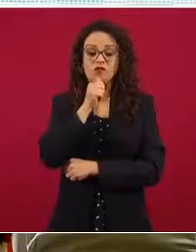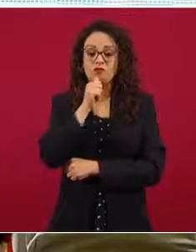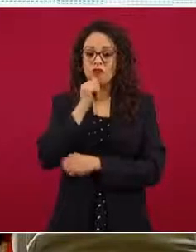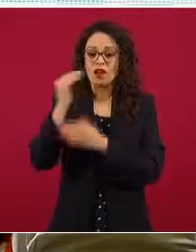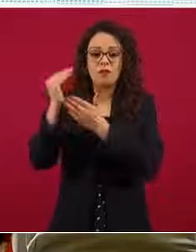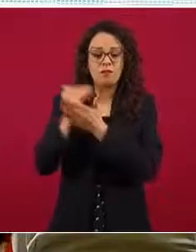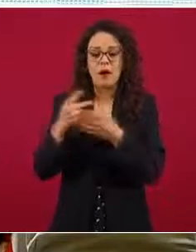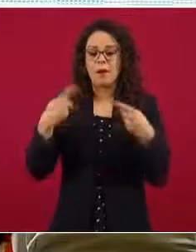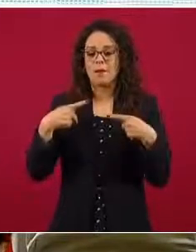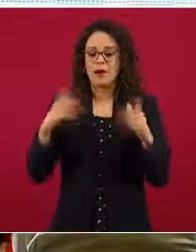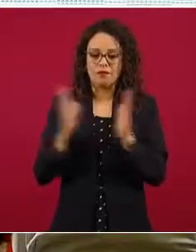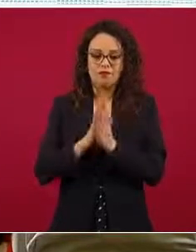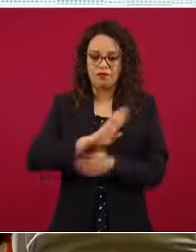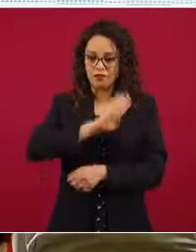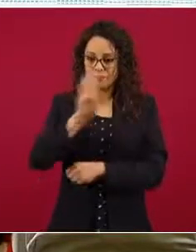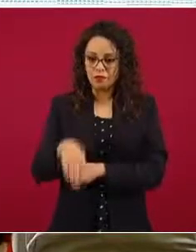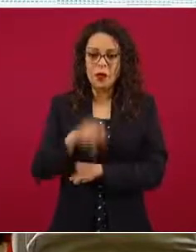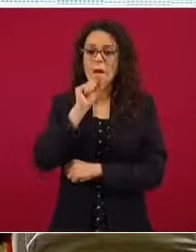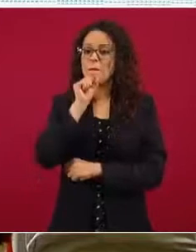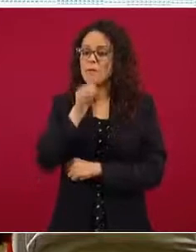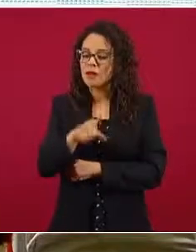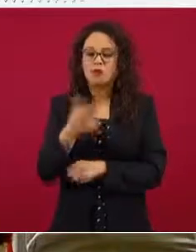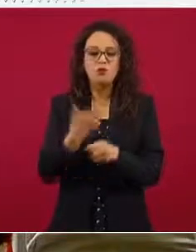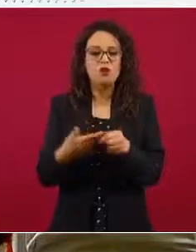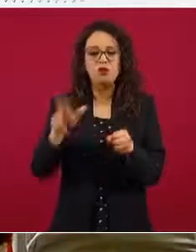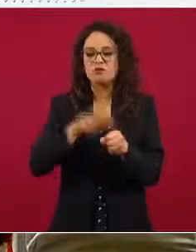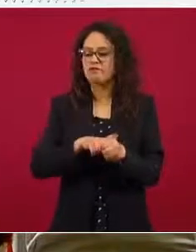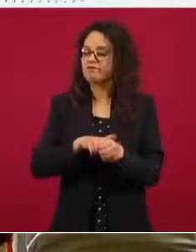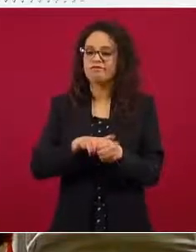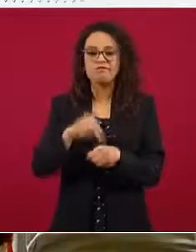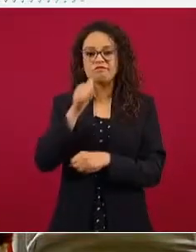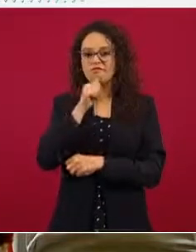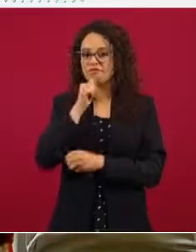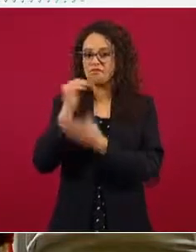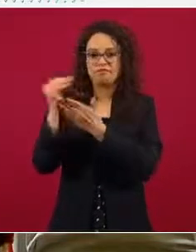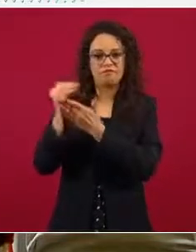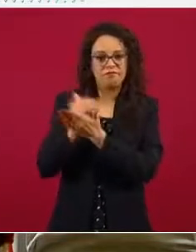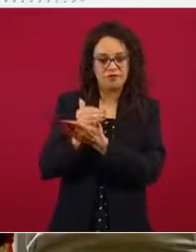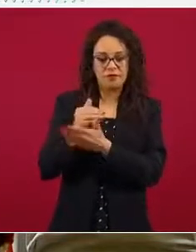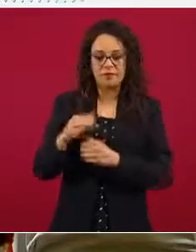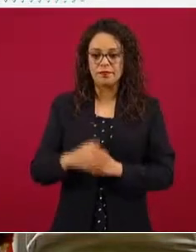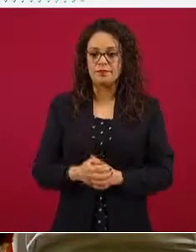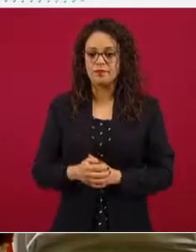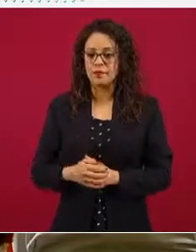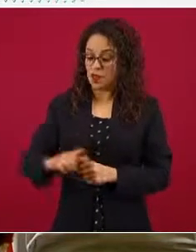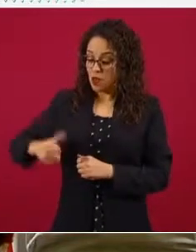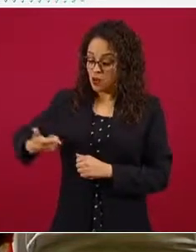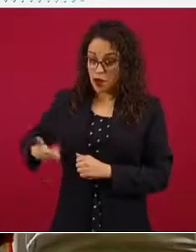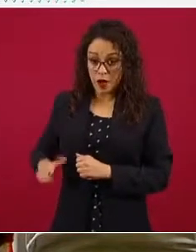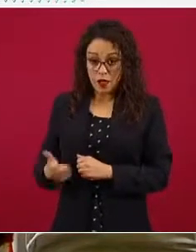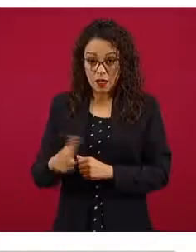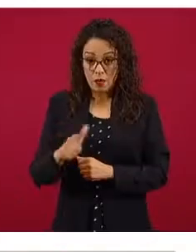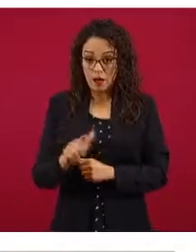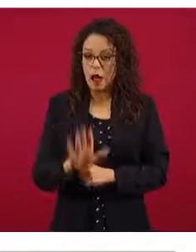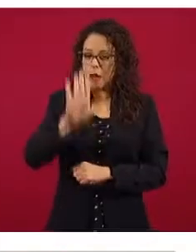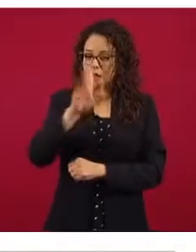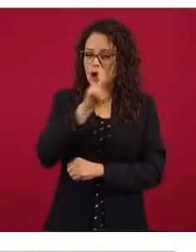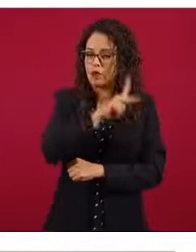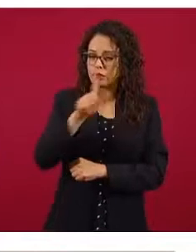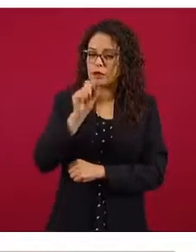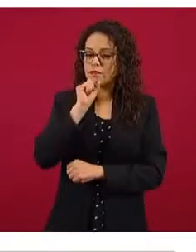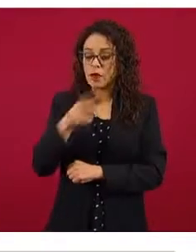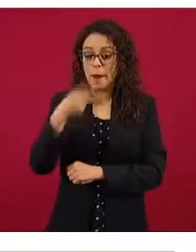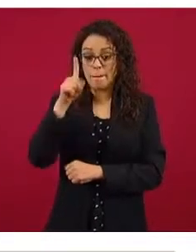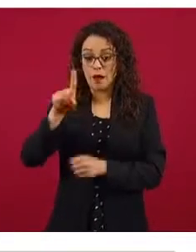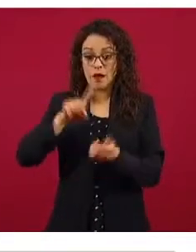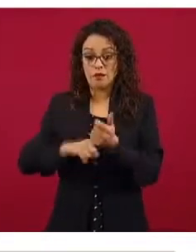siguiente tampoco de la hospitalización. La siguiente. Guanajuato sigue un patrón semejante, pero ahí no está relacionado